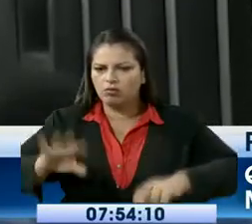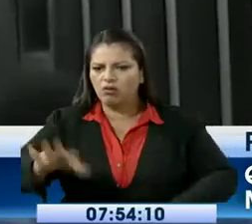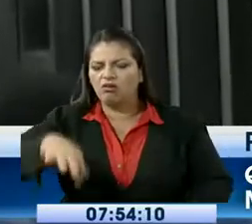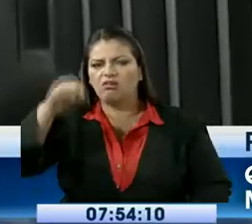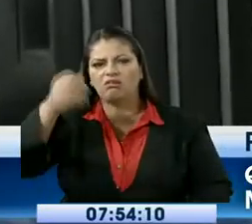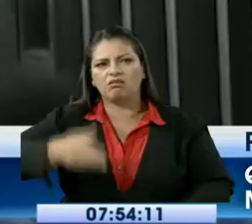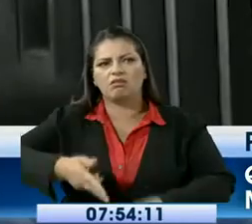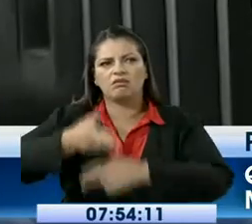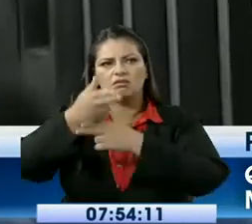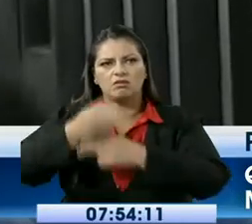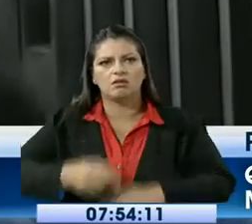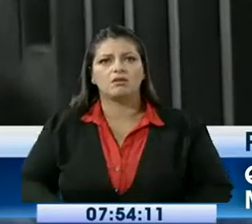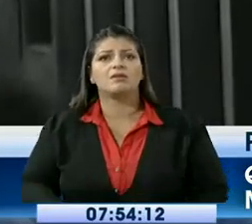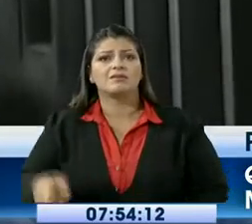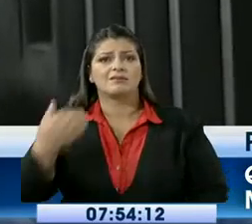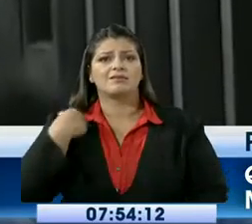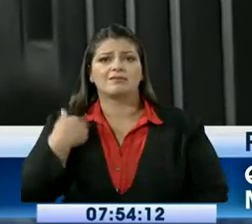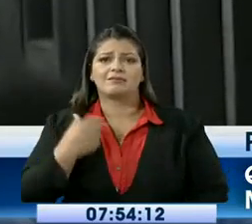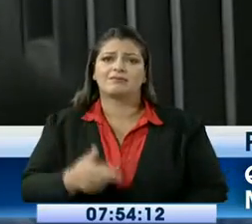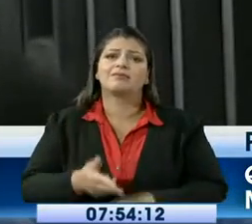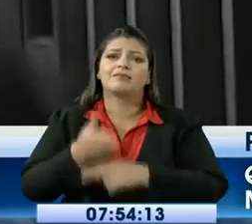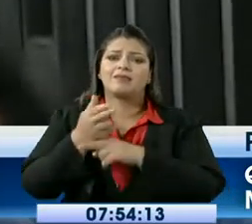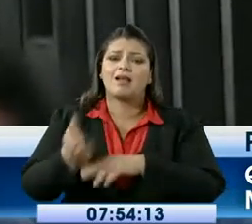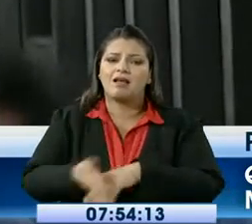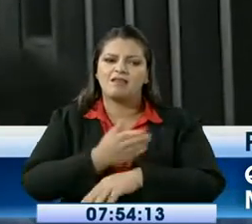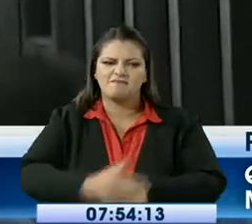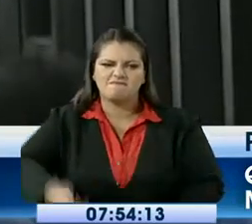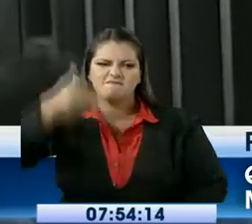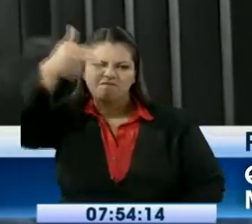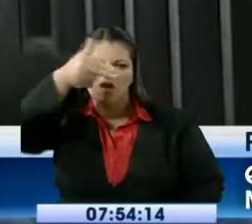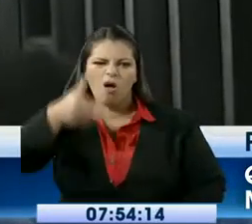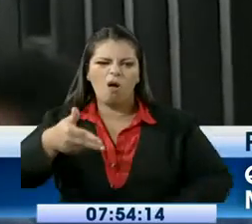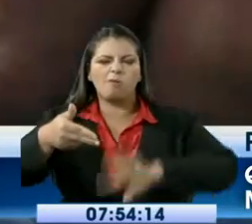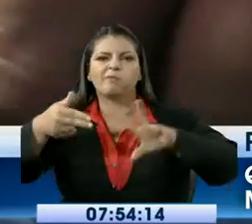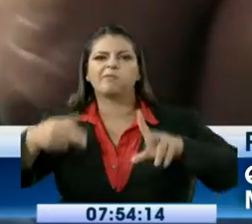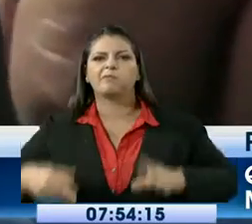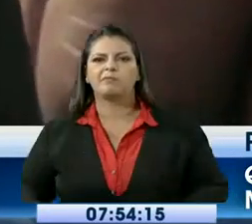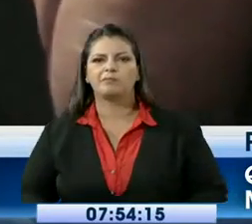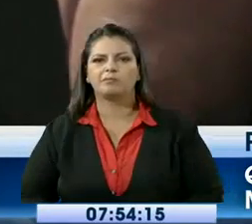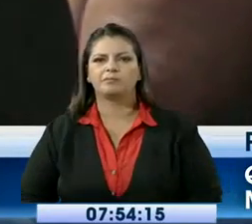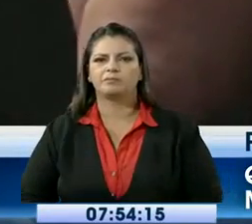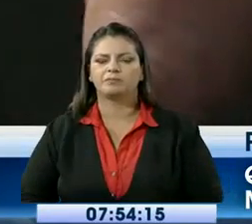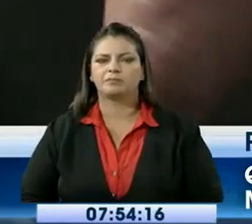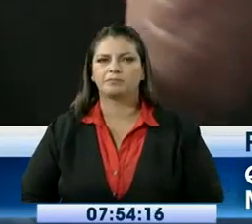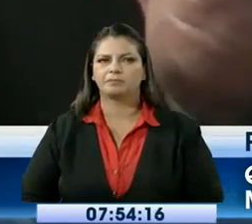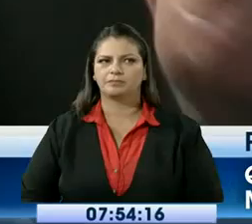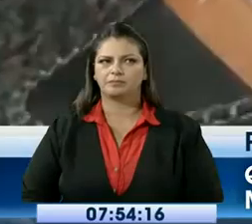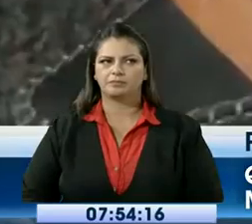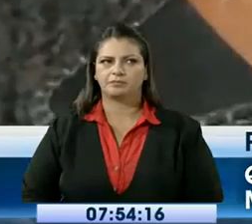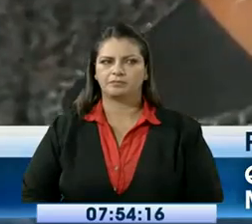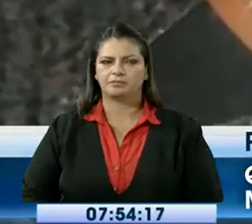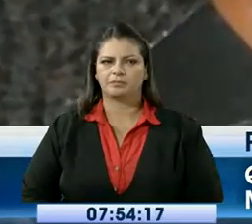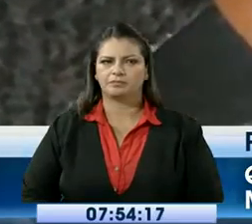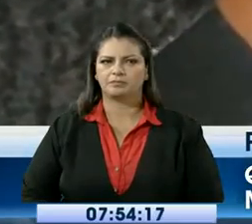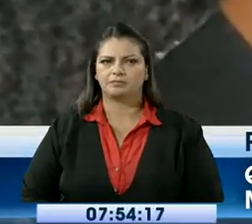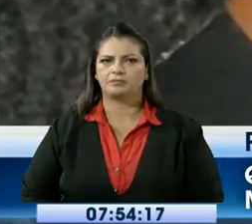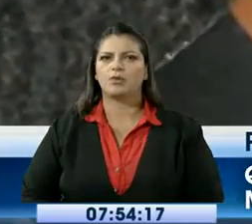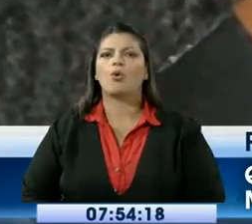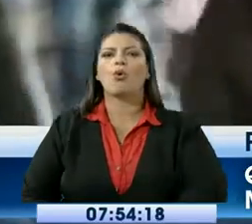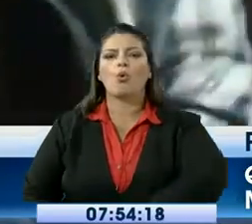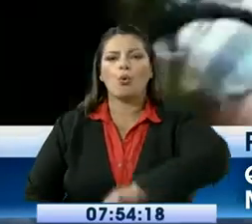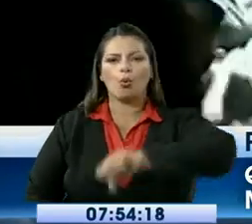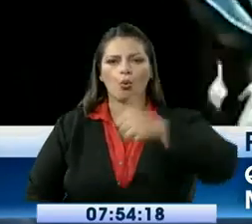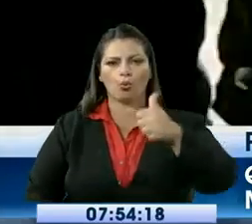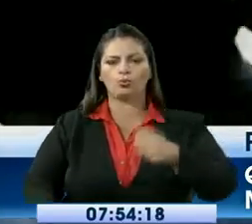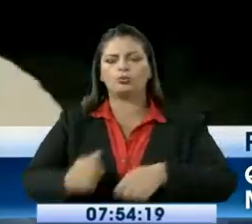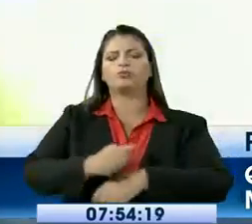los instrumentos o armas que habrían sido utilizados para la perpetración de este presunto delito. Otras víctimas de otro asalto,